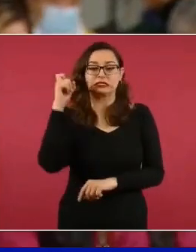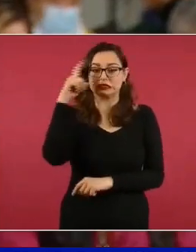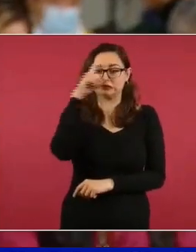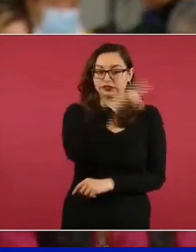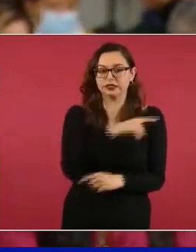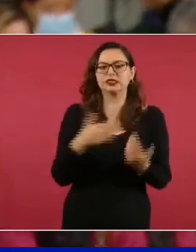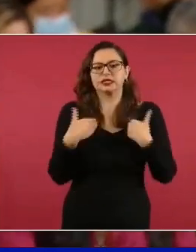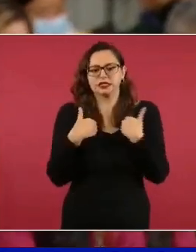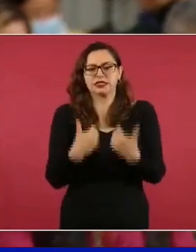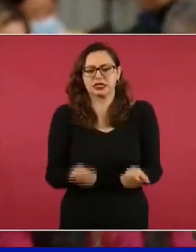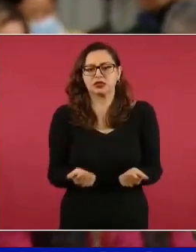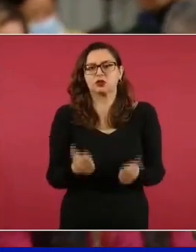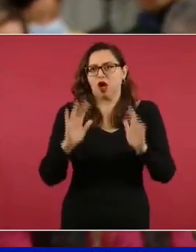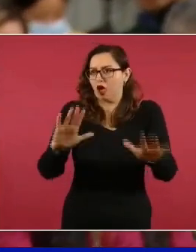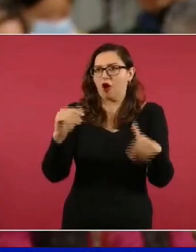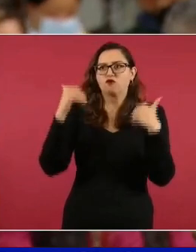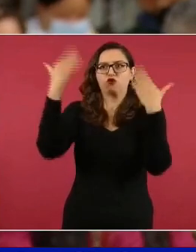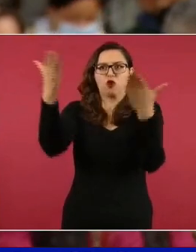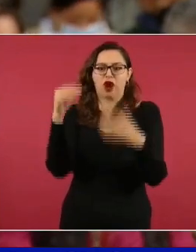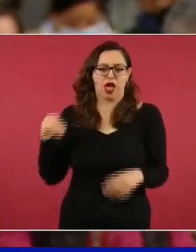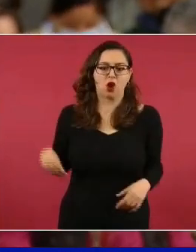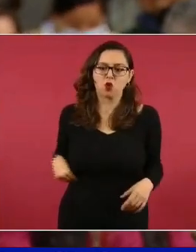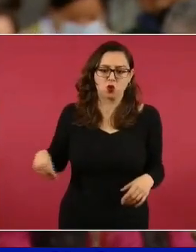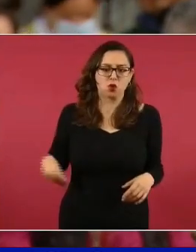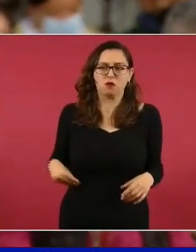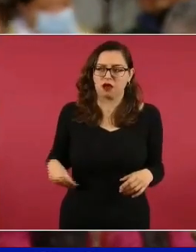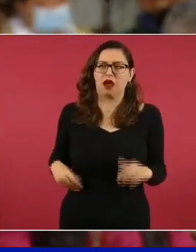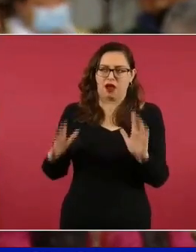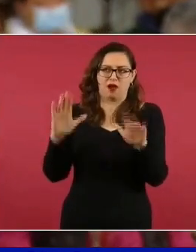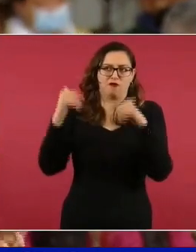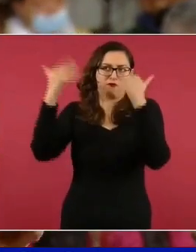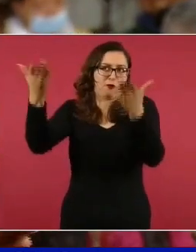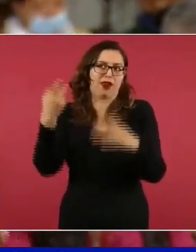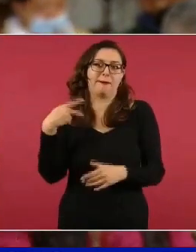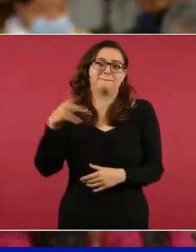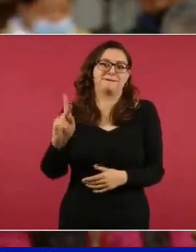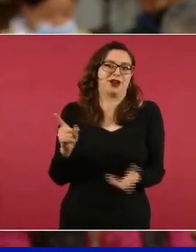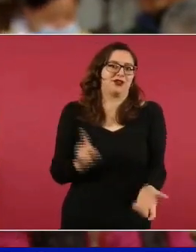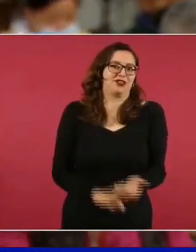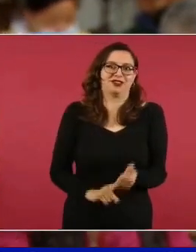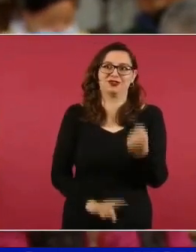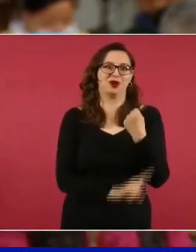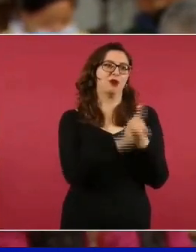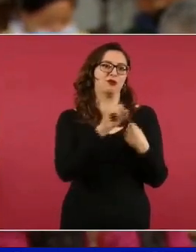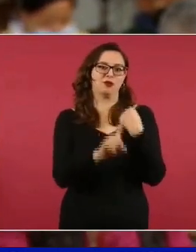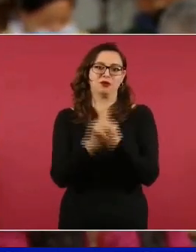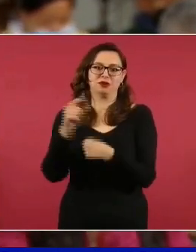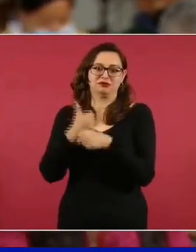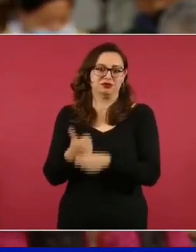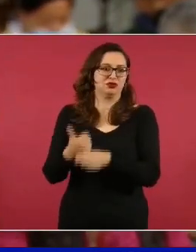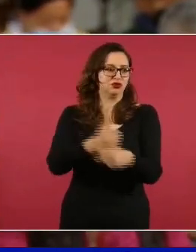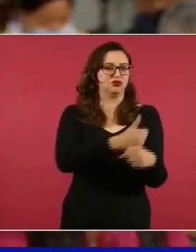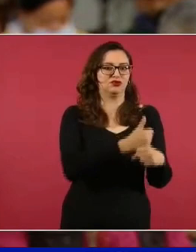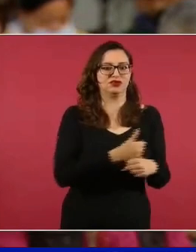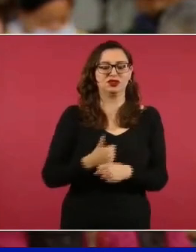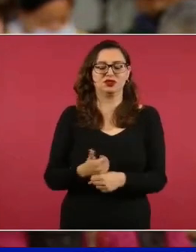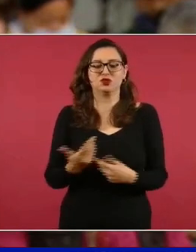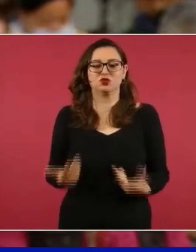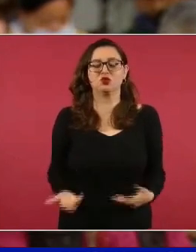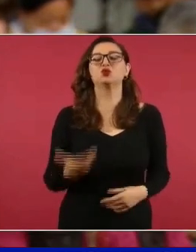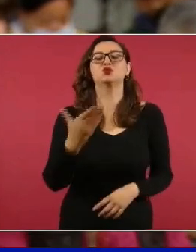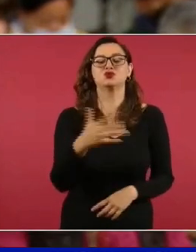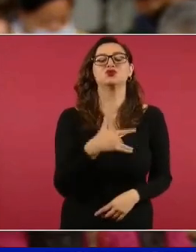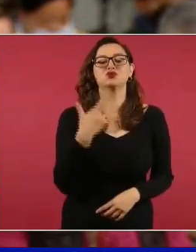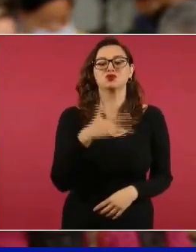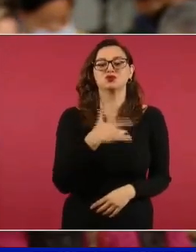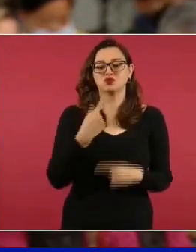todo lo que se ha visto externo, no por decisiones internas, pero al fin y al cabo, pues la situación se está viviendo en los hogares. ¿Qué va a hacer usted